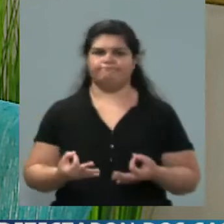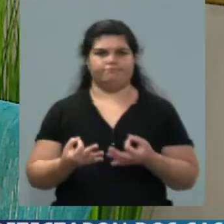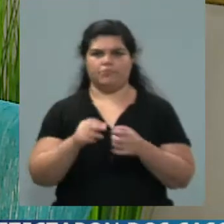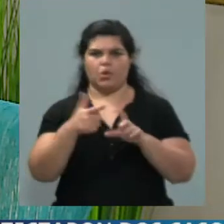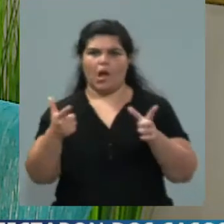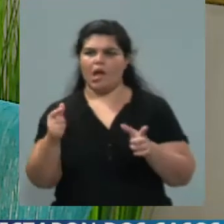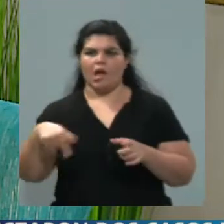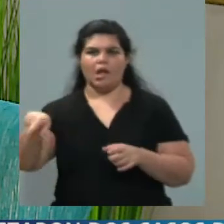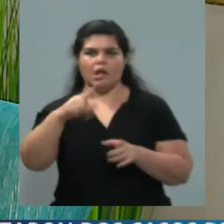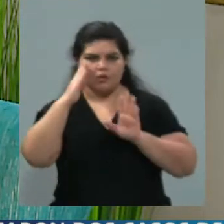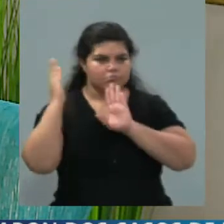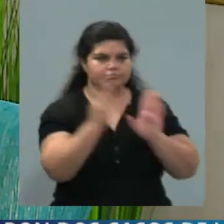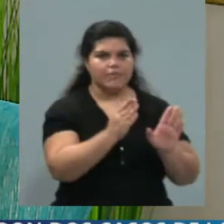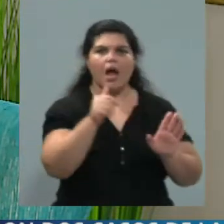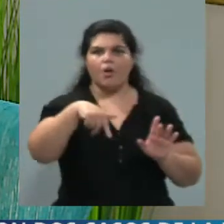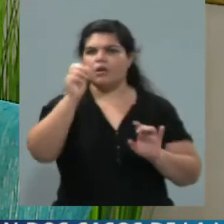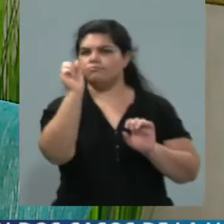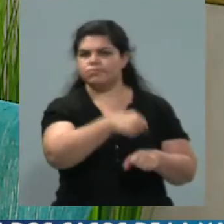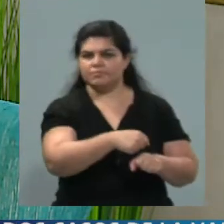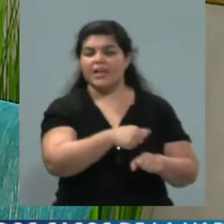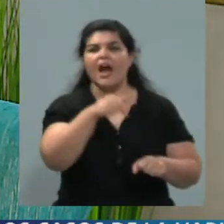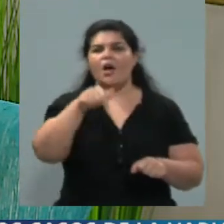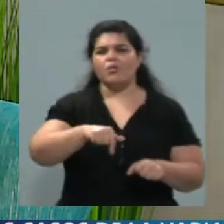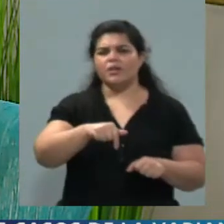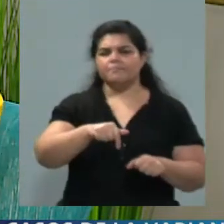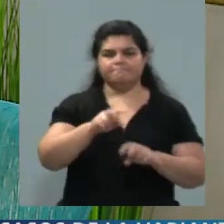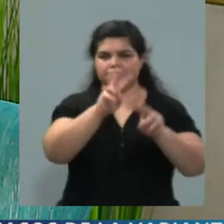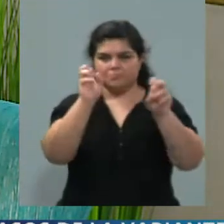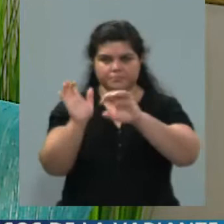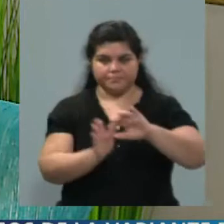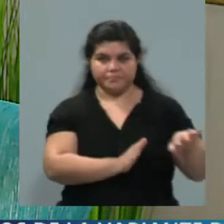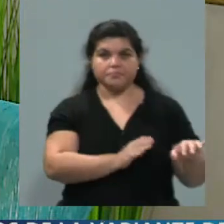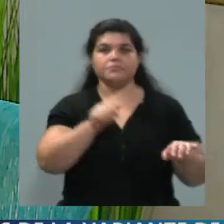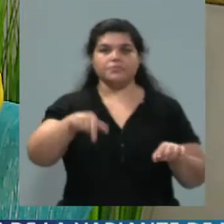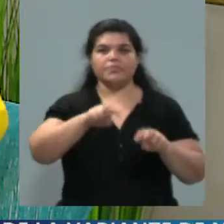bueno, ahora queríamos hablar también sobre otros temas porque en la pandemia